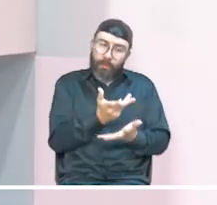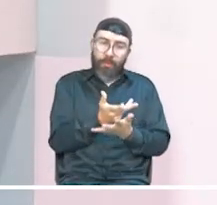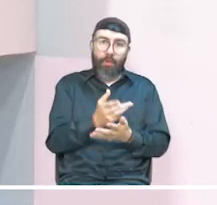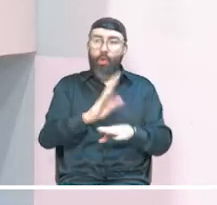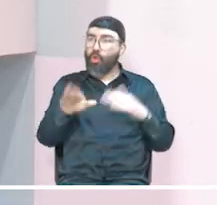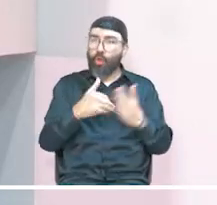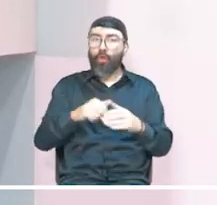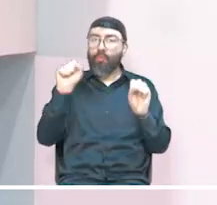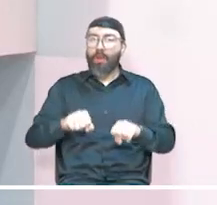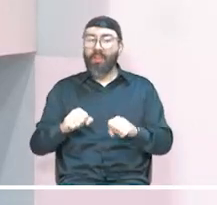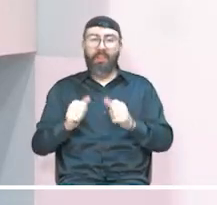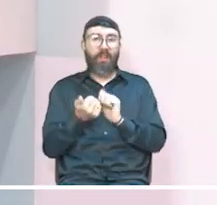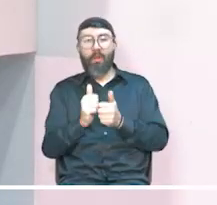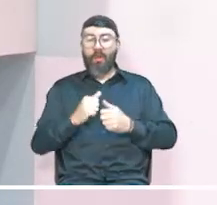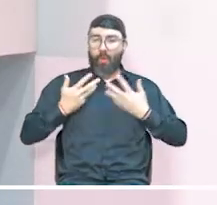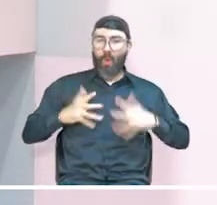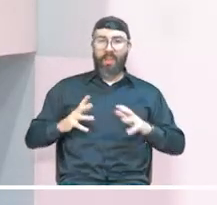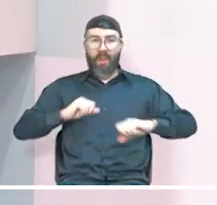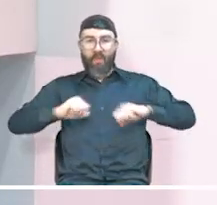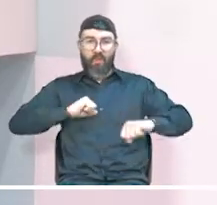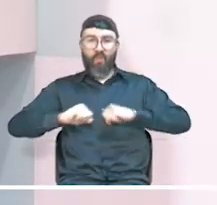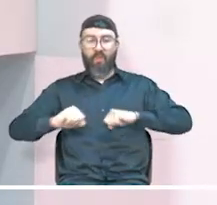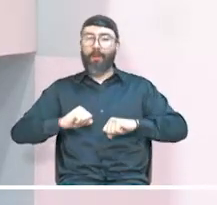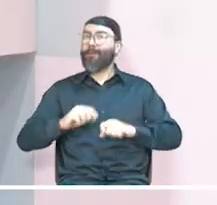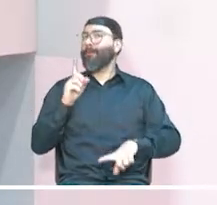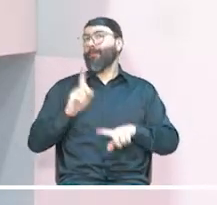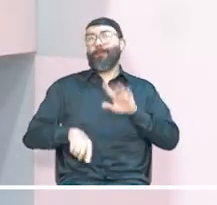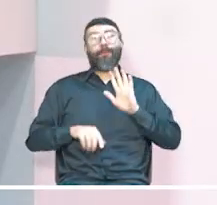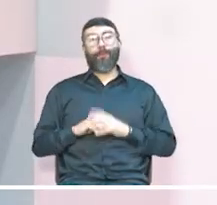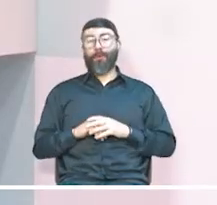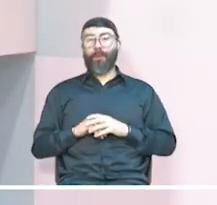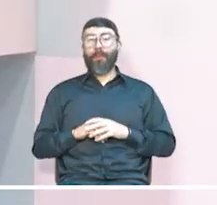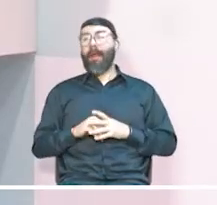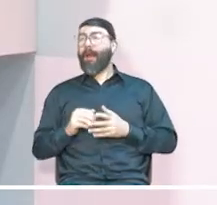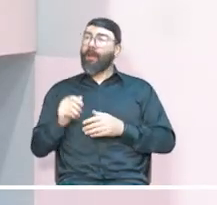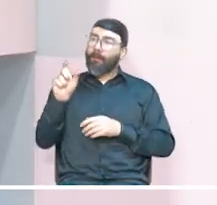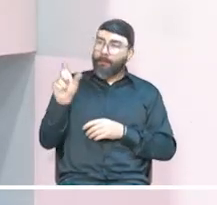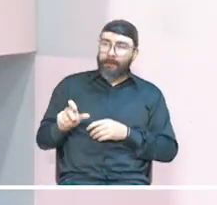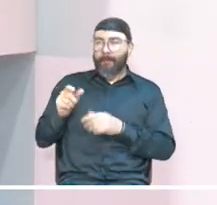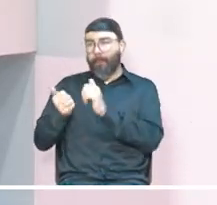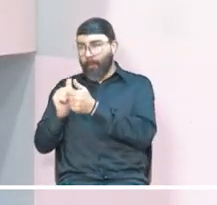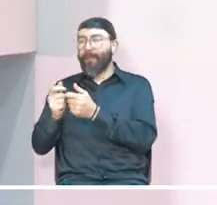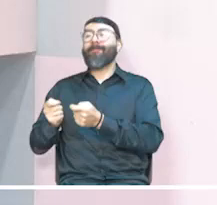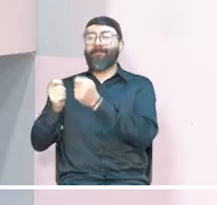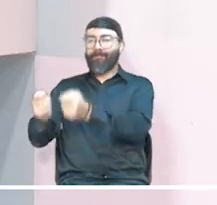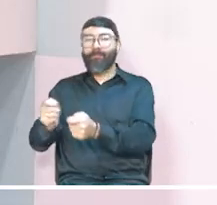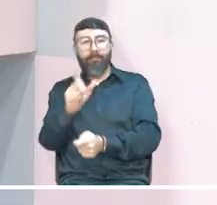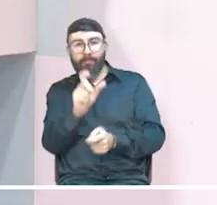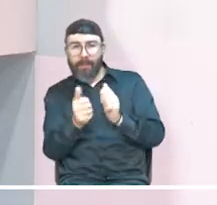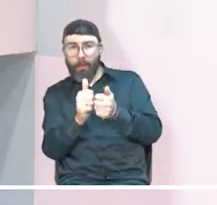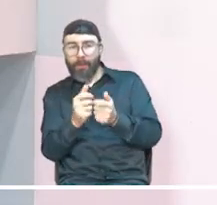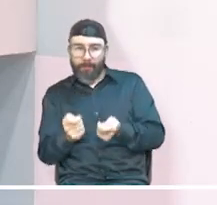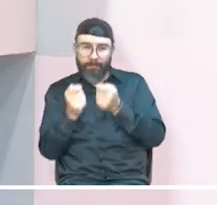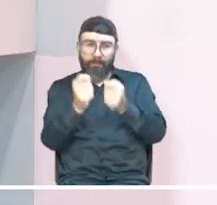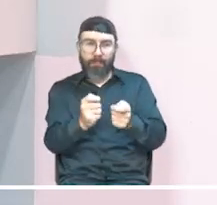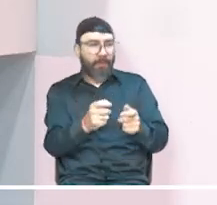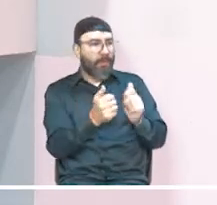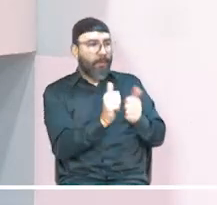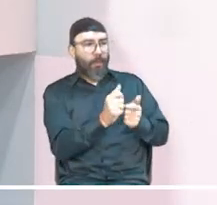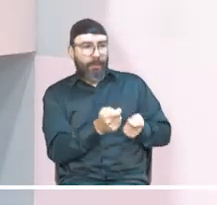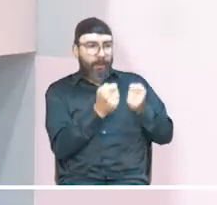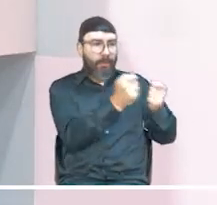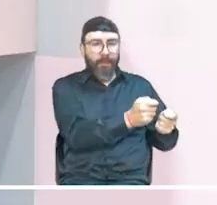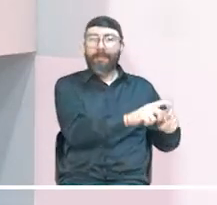hacer cualquier deporte, por eso nuestros cuerpos están diseñados para actividades físicas diferentes y eso es lo que vamos a entender un poquito hoy.